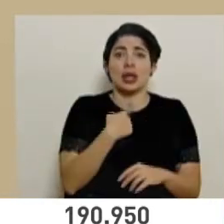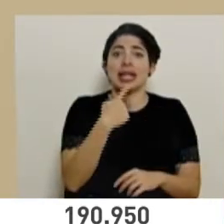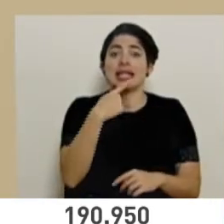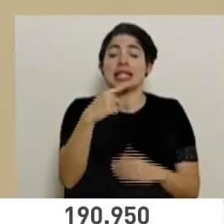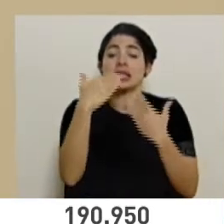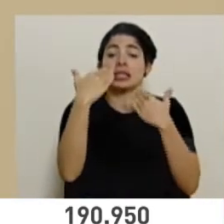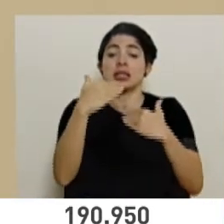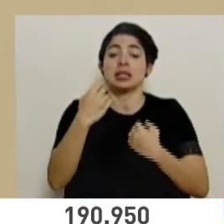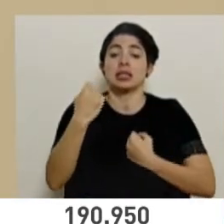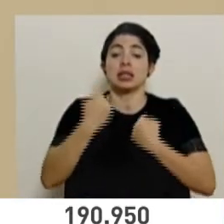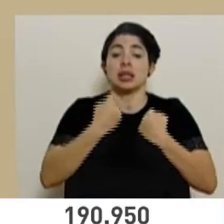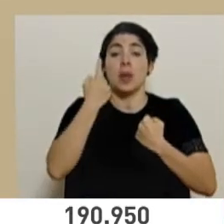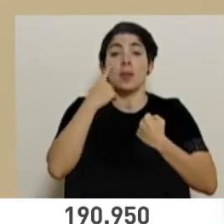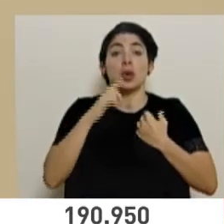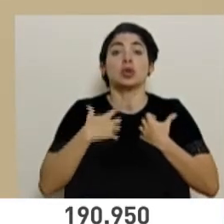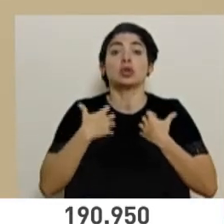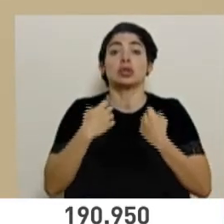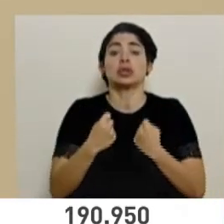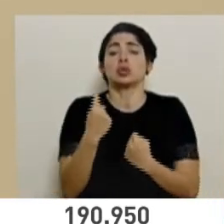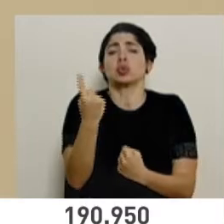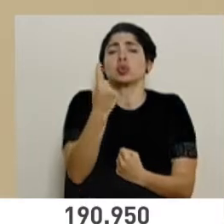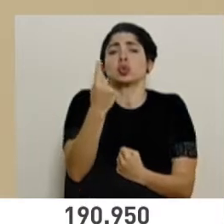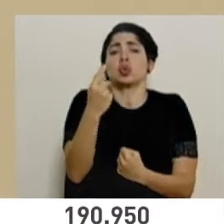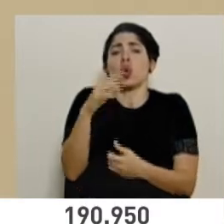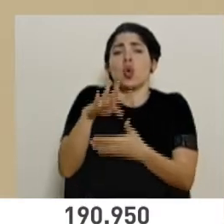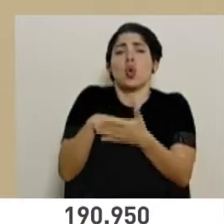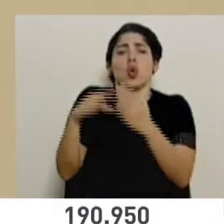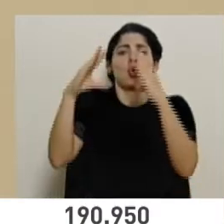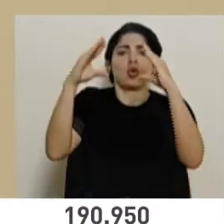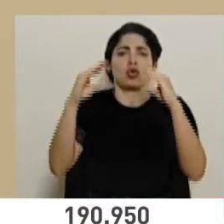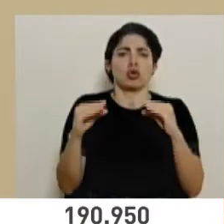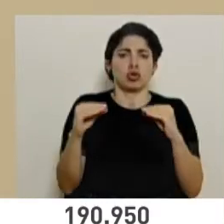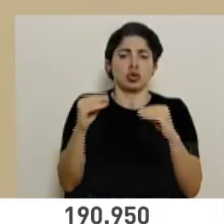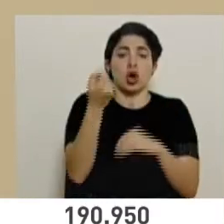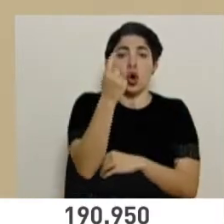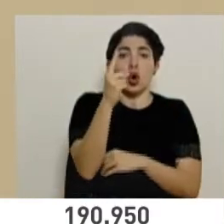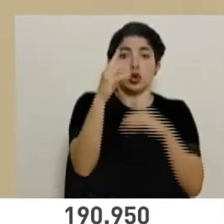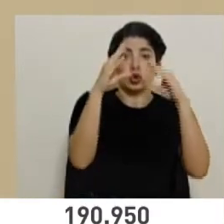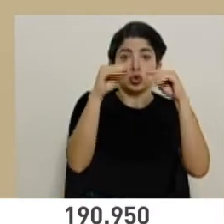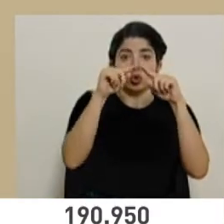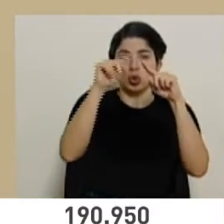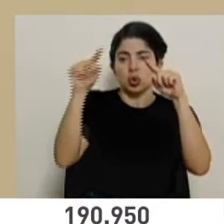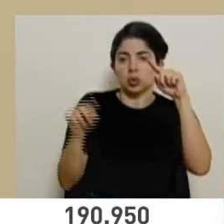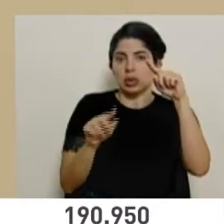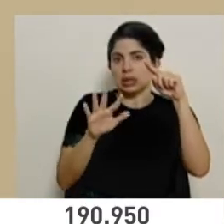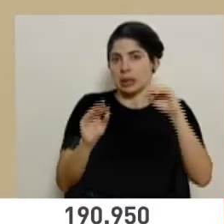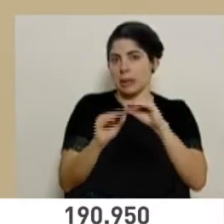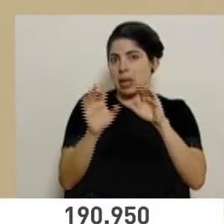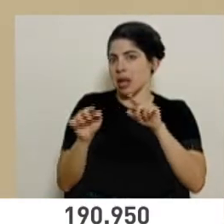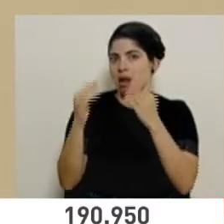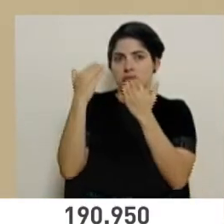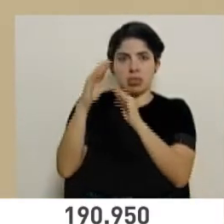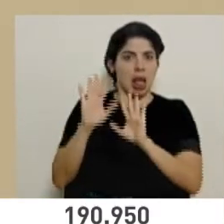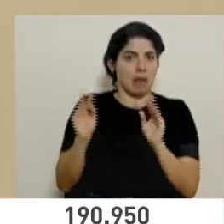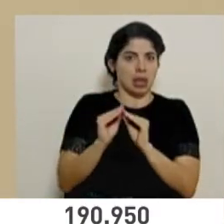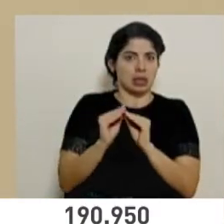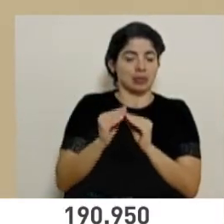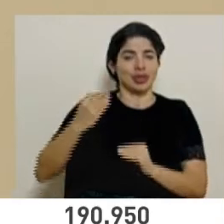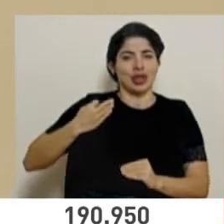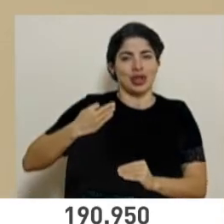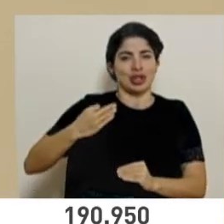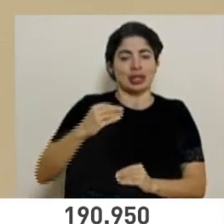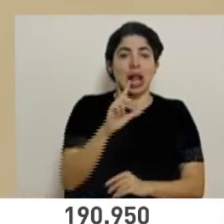restricción vehicular sanitaria se mantiene únicamente en el horario nocturno de 11 de la noche a las 5 de la mañana durante todos los días